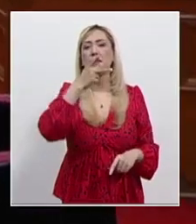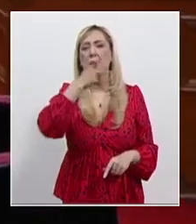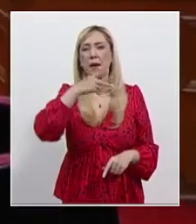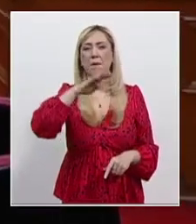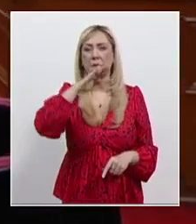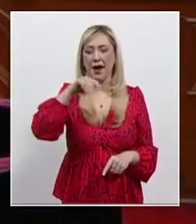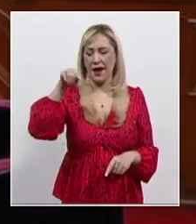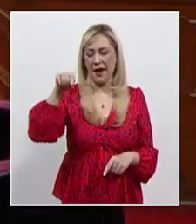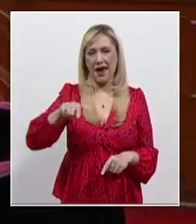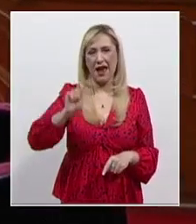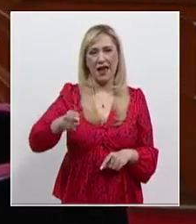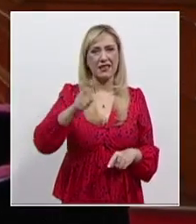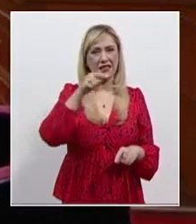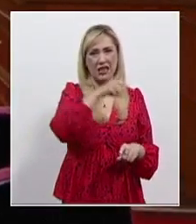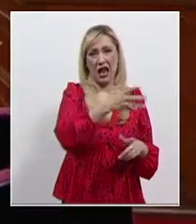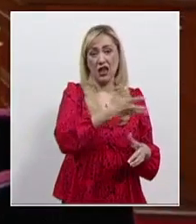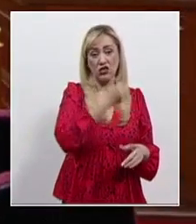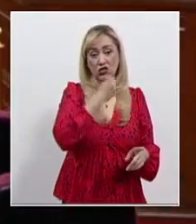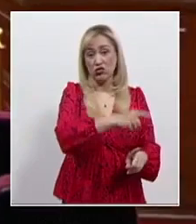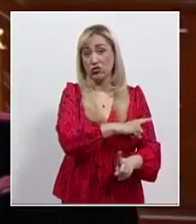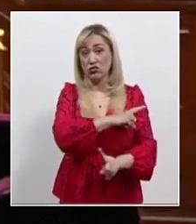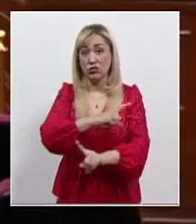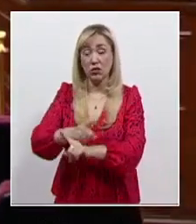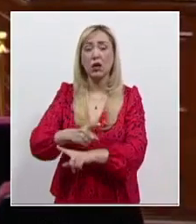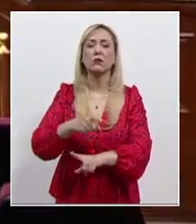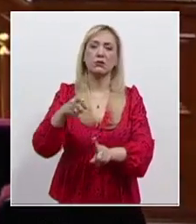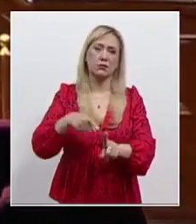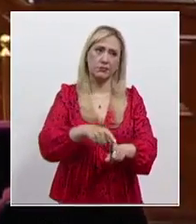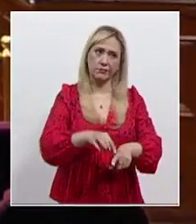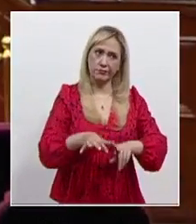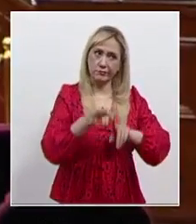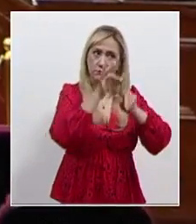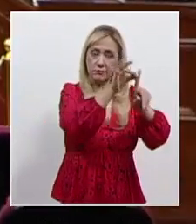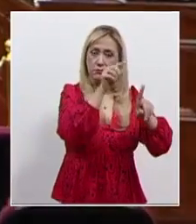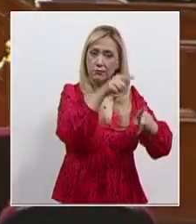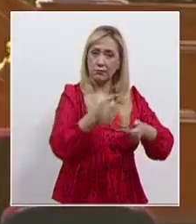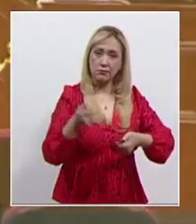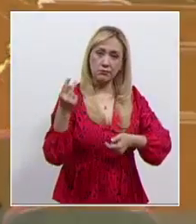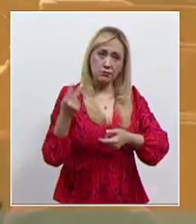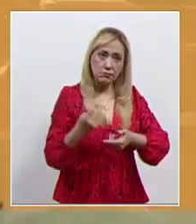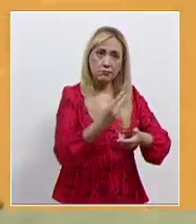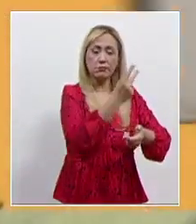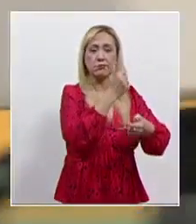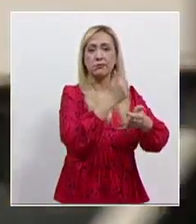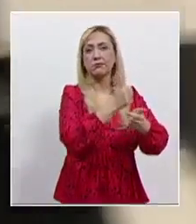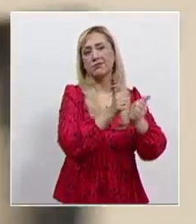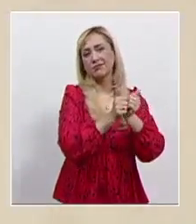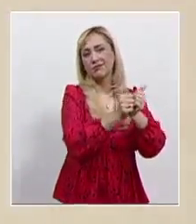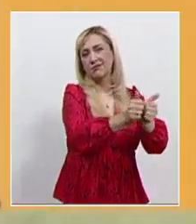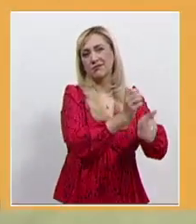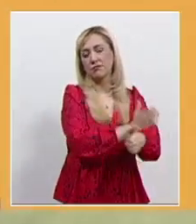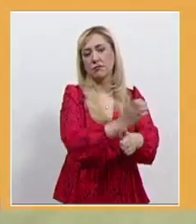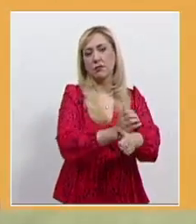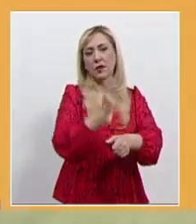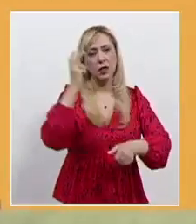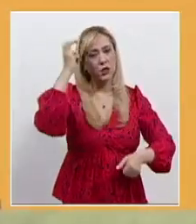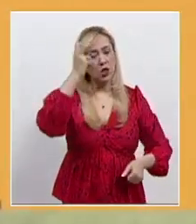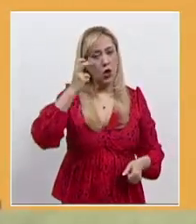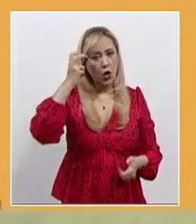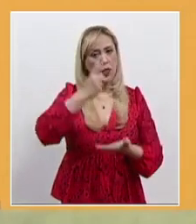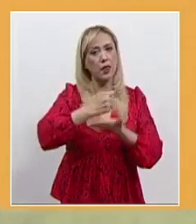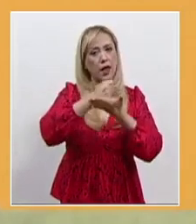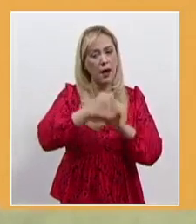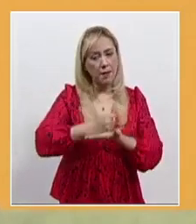agresor llevarlo a terapia psicológica, además de imponerles una multa. El Pleno determinó que la medida violaba el principio de